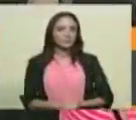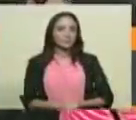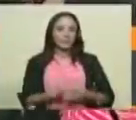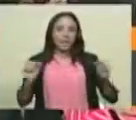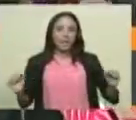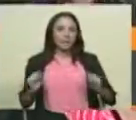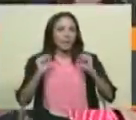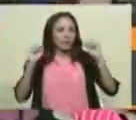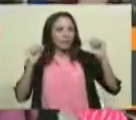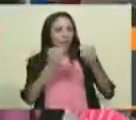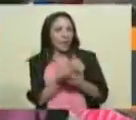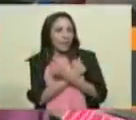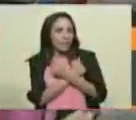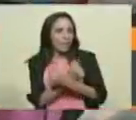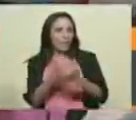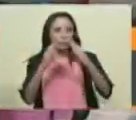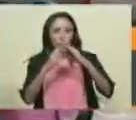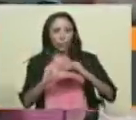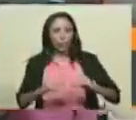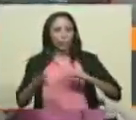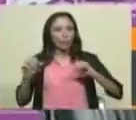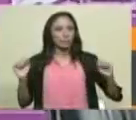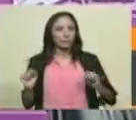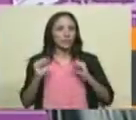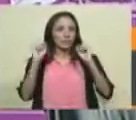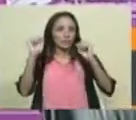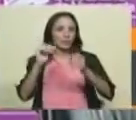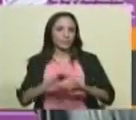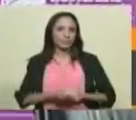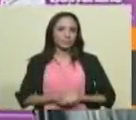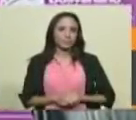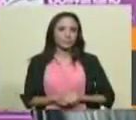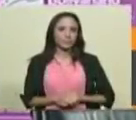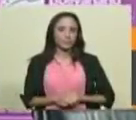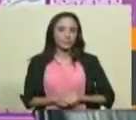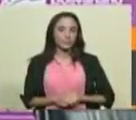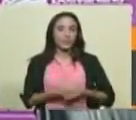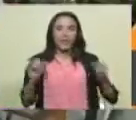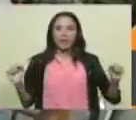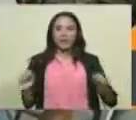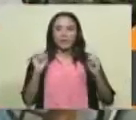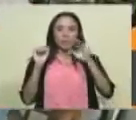el amor hecho mujer! ¡Que viva la patria por siempre!